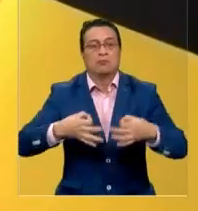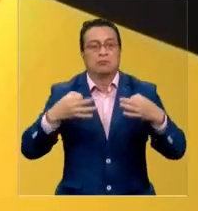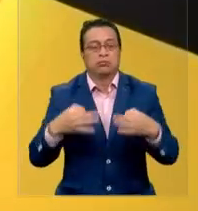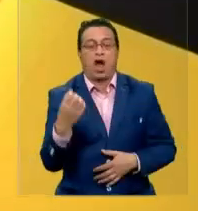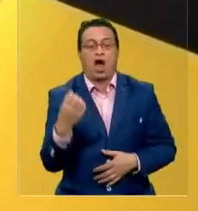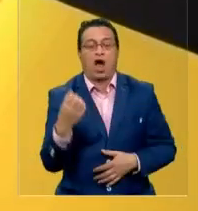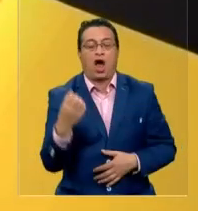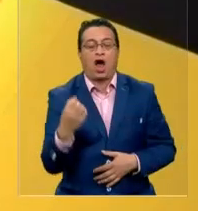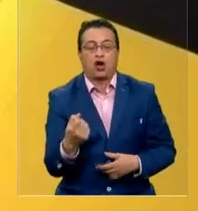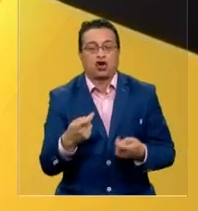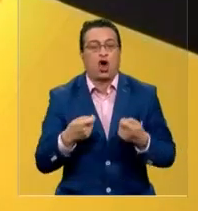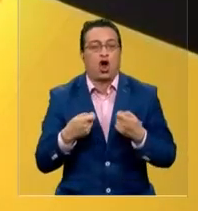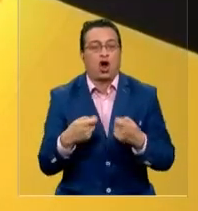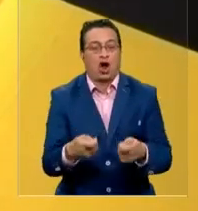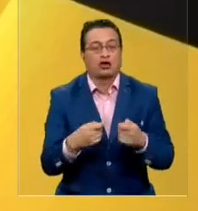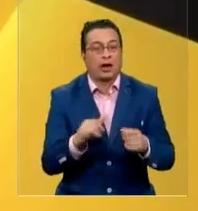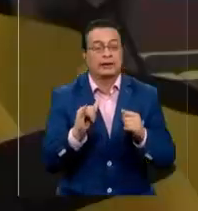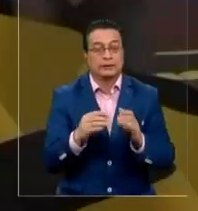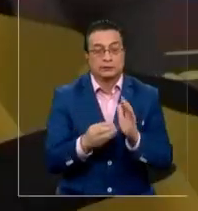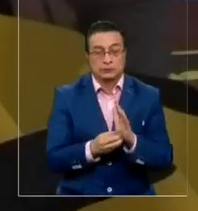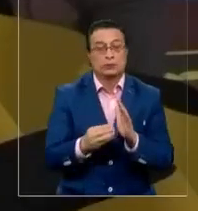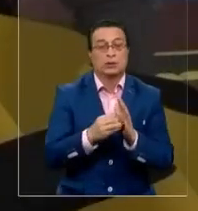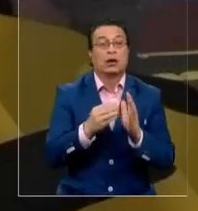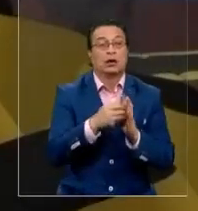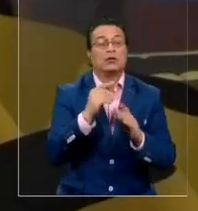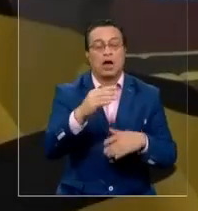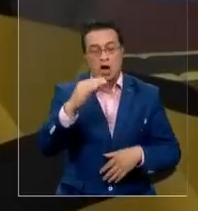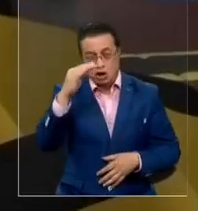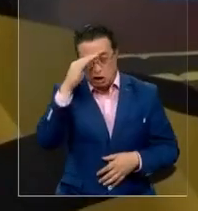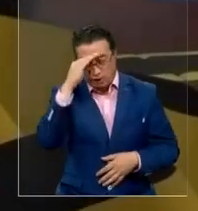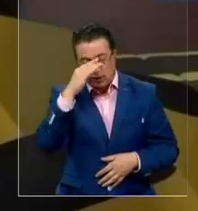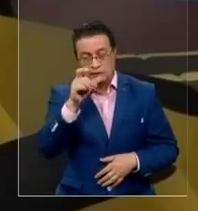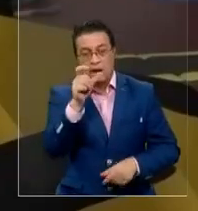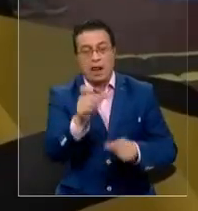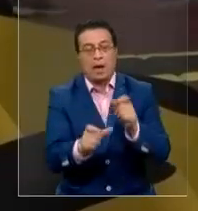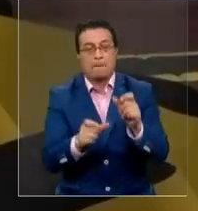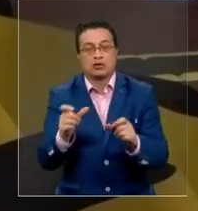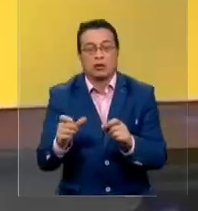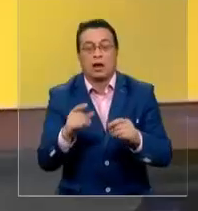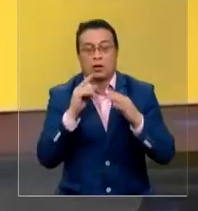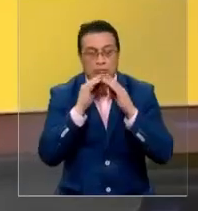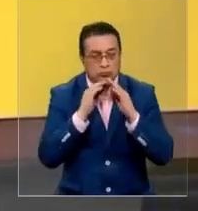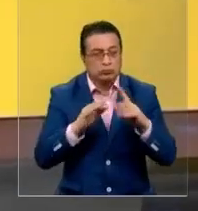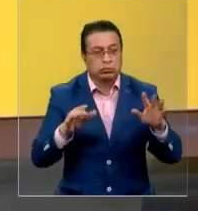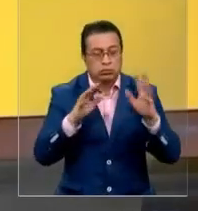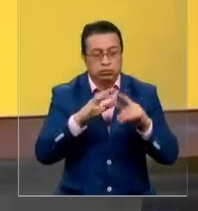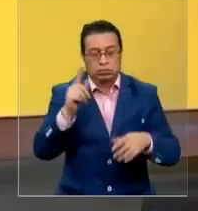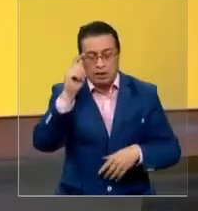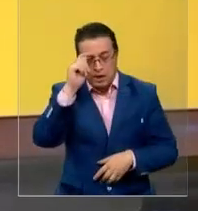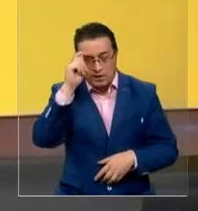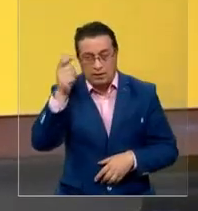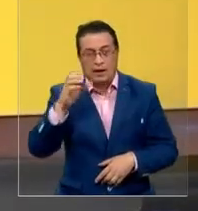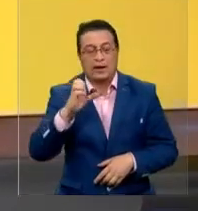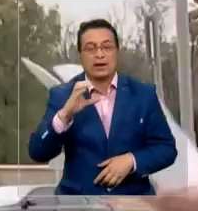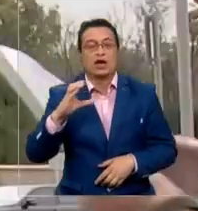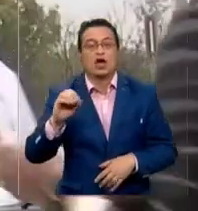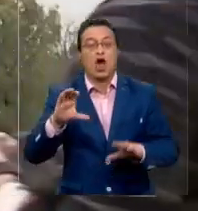ahorro de costos y aumentar gradualmente la confianza de los ciudadanos. Busca difundir la idea de un ecosistema de